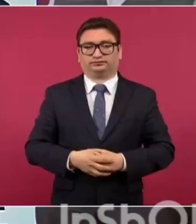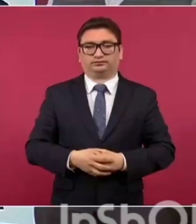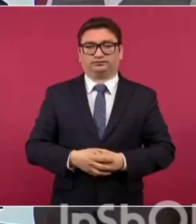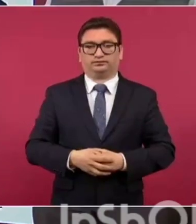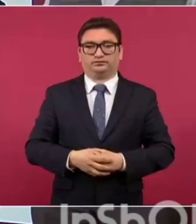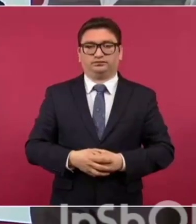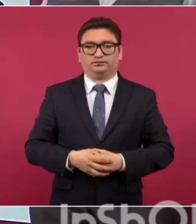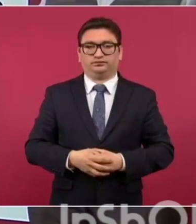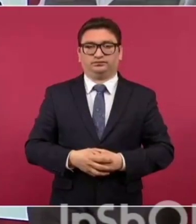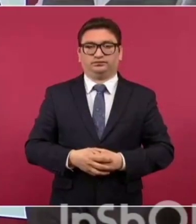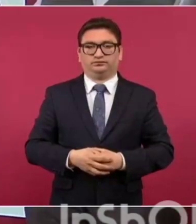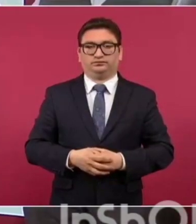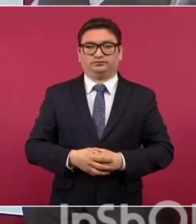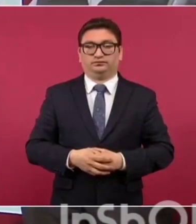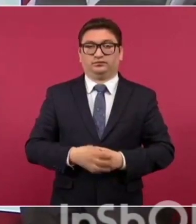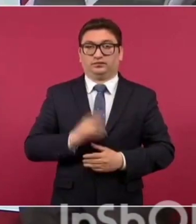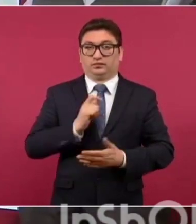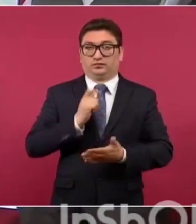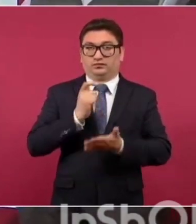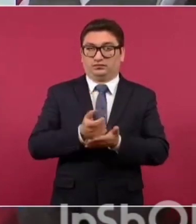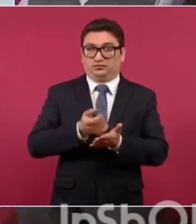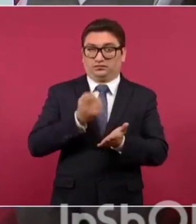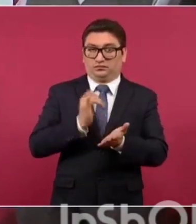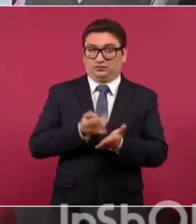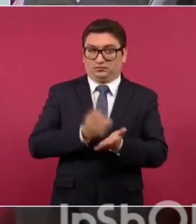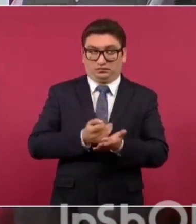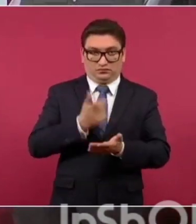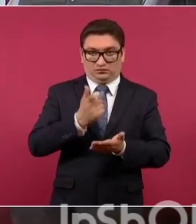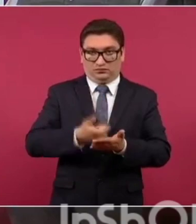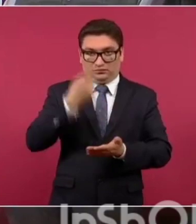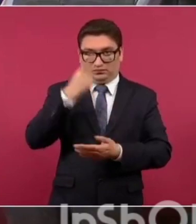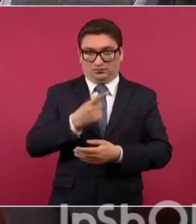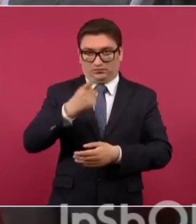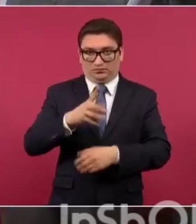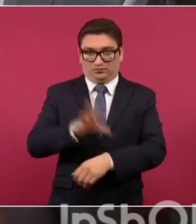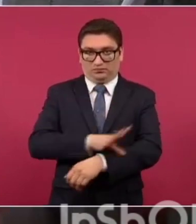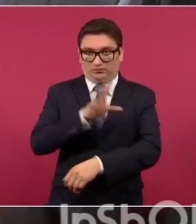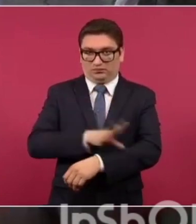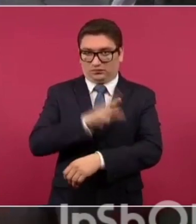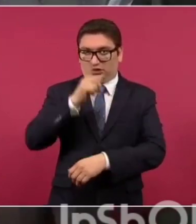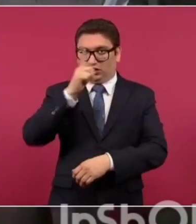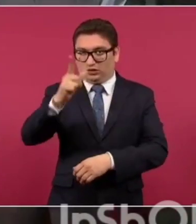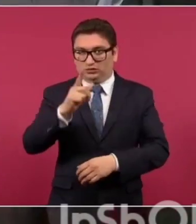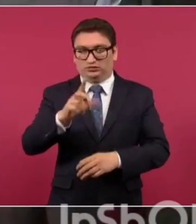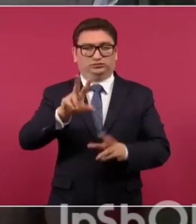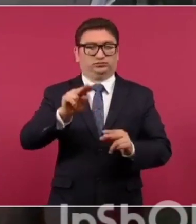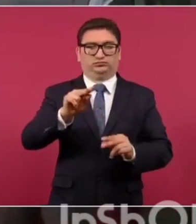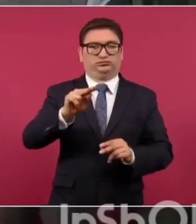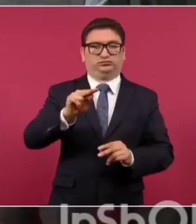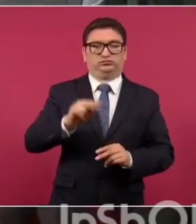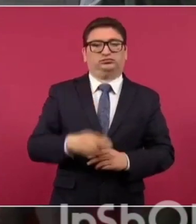a haber aumentos en el precio de la energía eléctrica, no vamos a